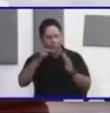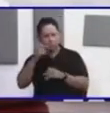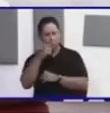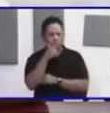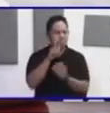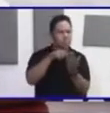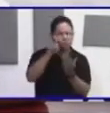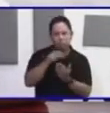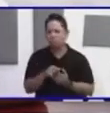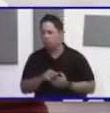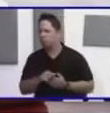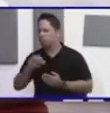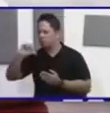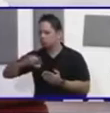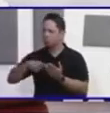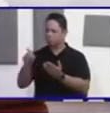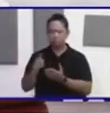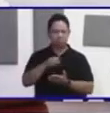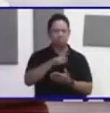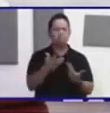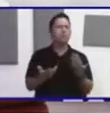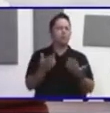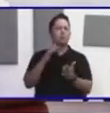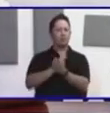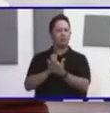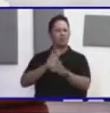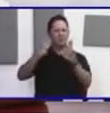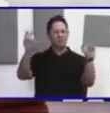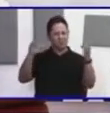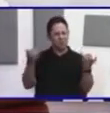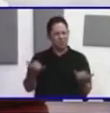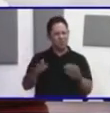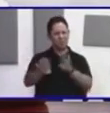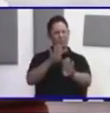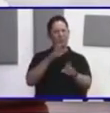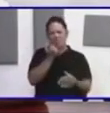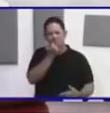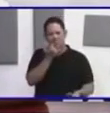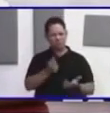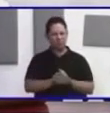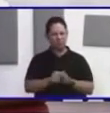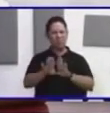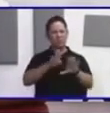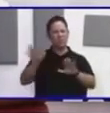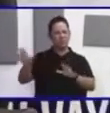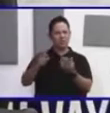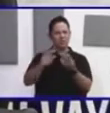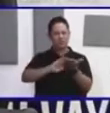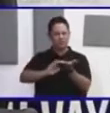Háblenos, como lo hablamos en Consejo de Gobierno hoy, sobre las puertas. ¿Qué pasó con esas puertas? Bueno,